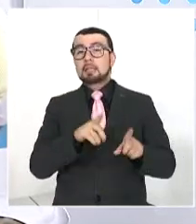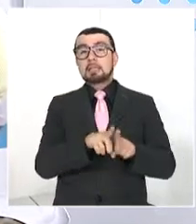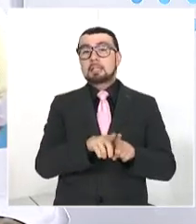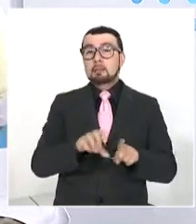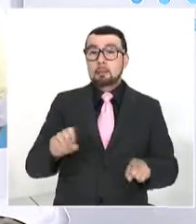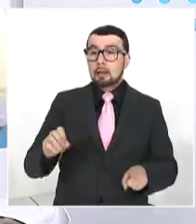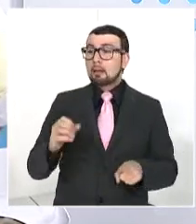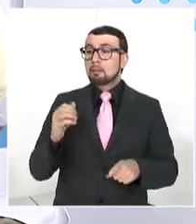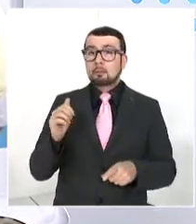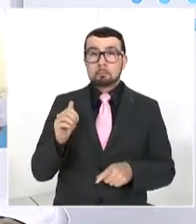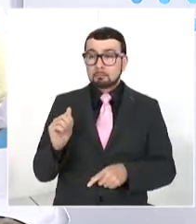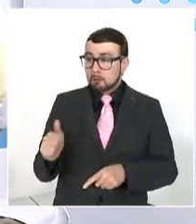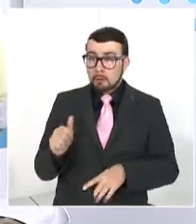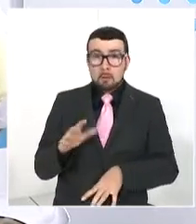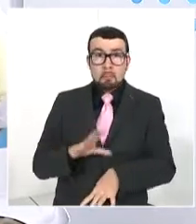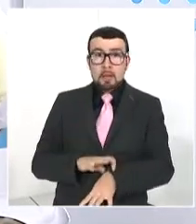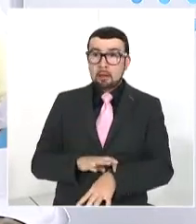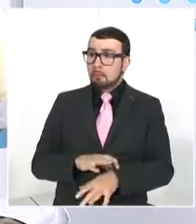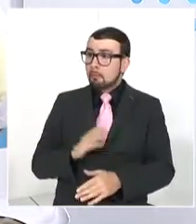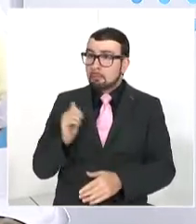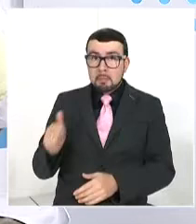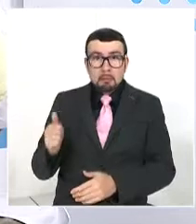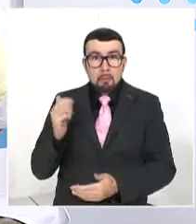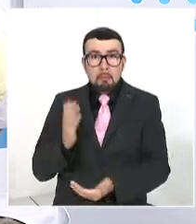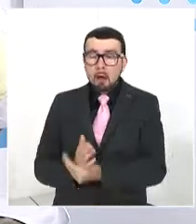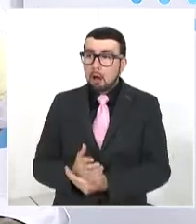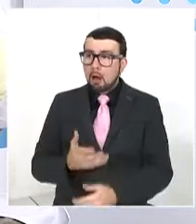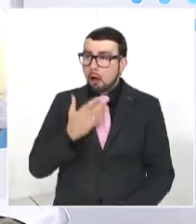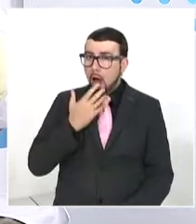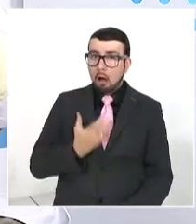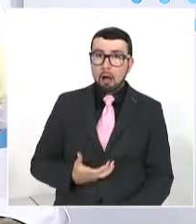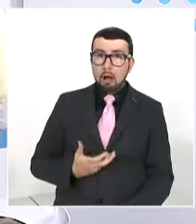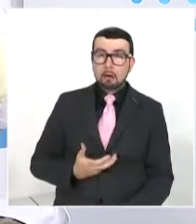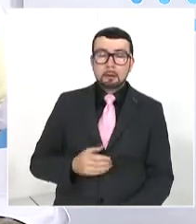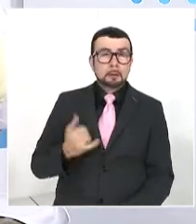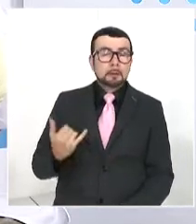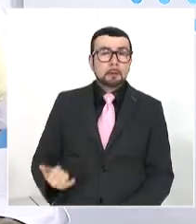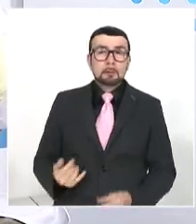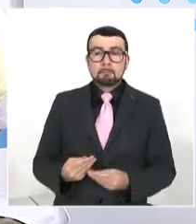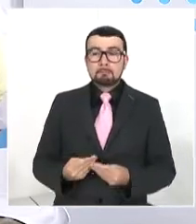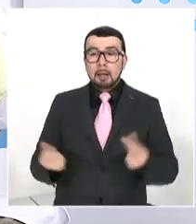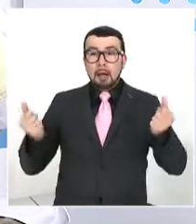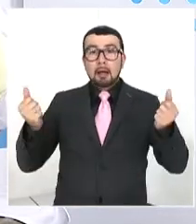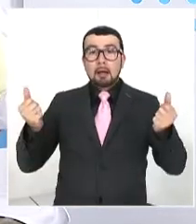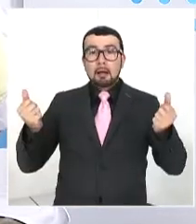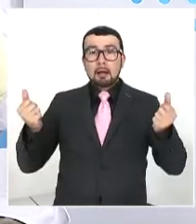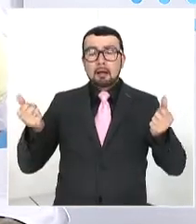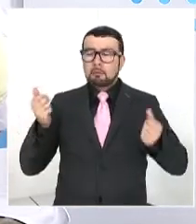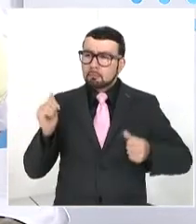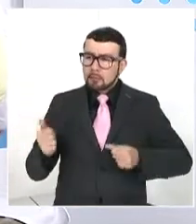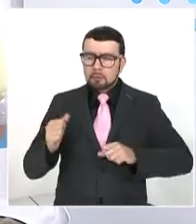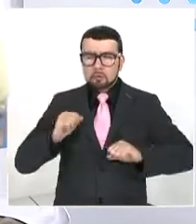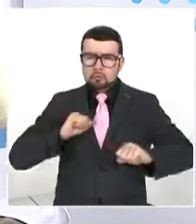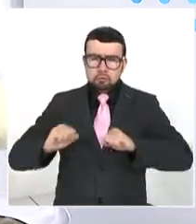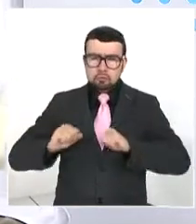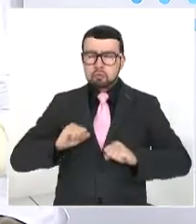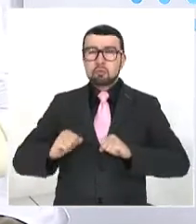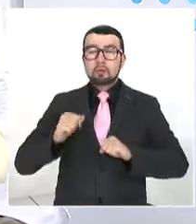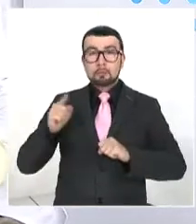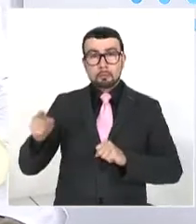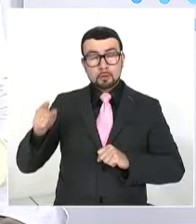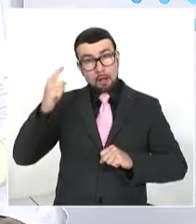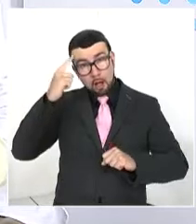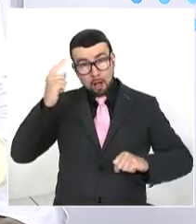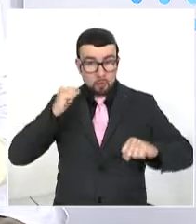médico tuvo un gran accidente y perdió prácticamente las capacidades intelectuales y